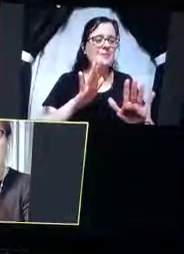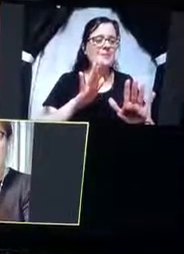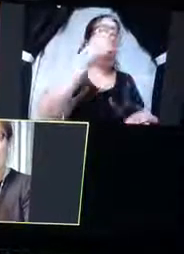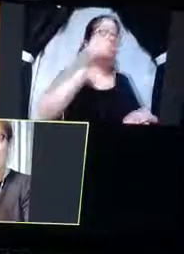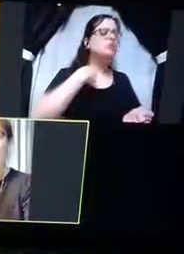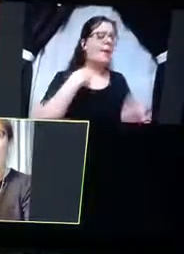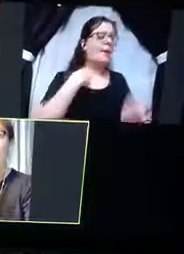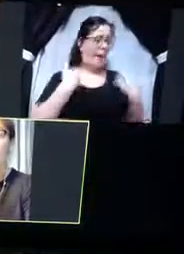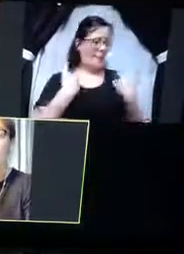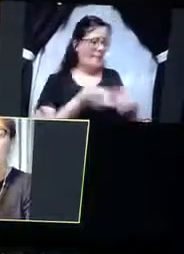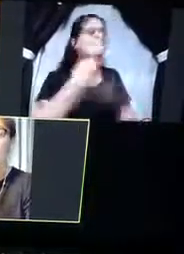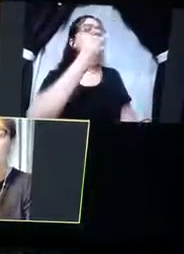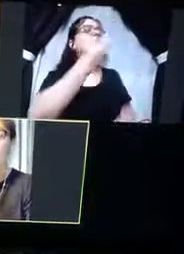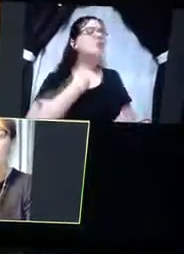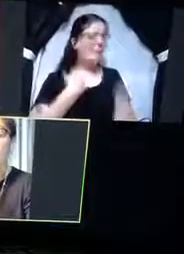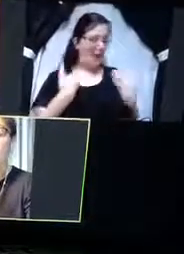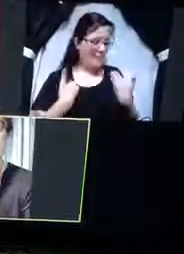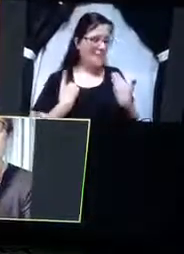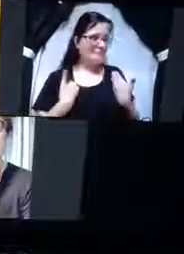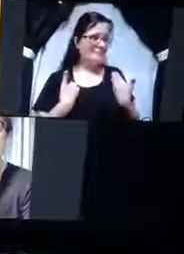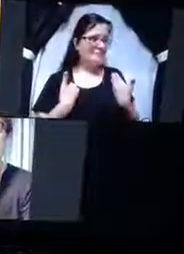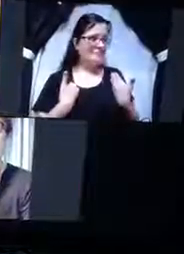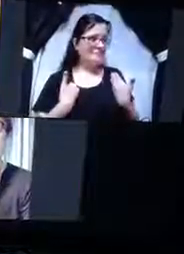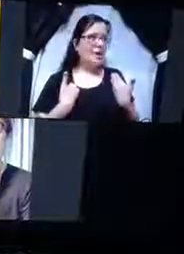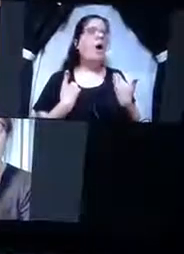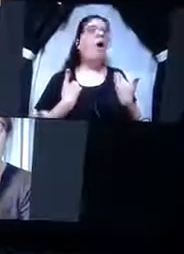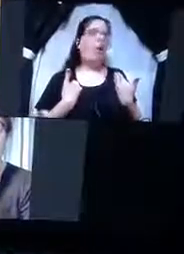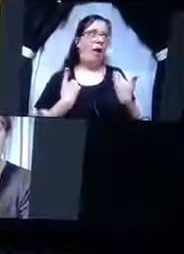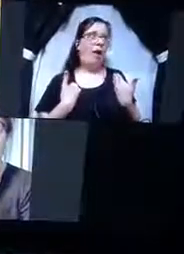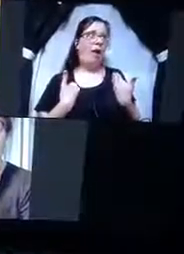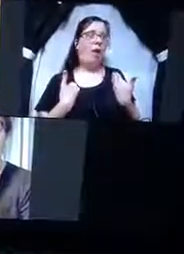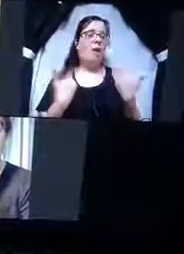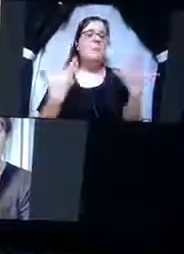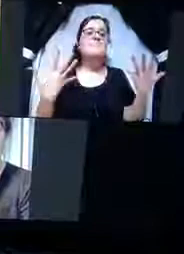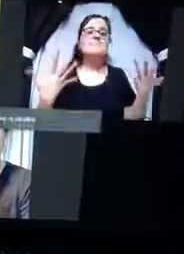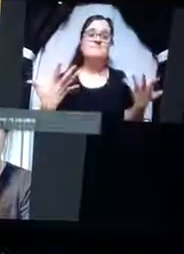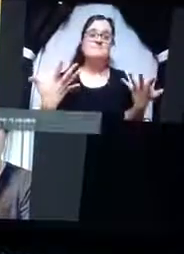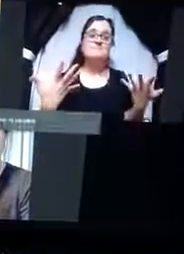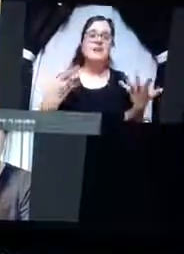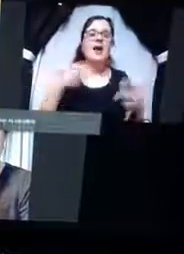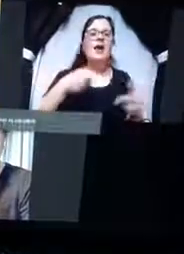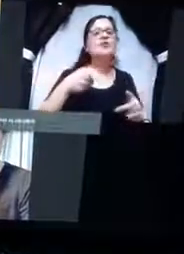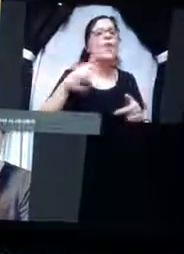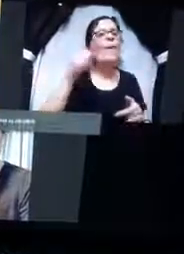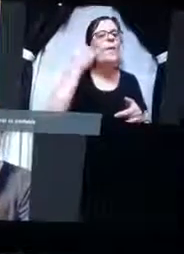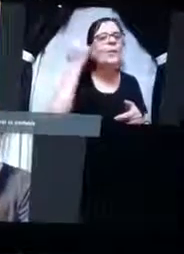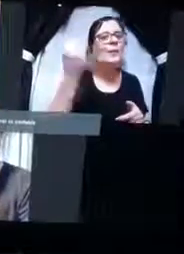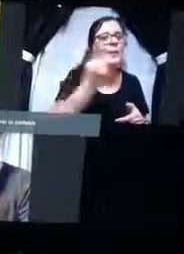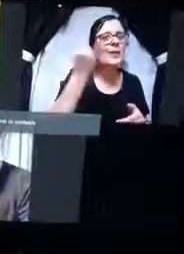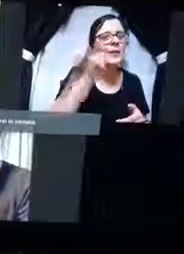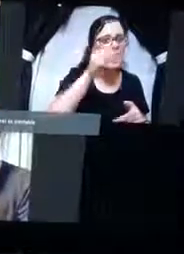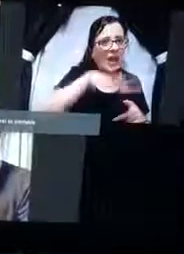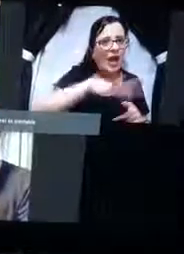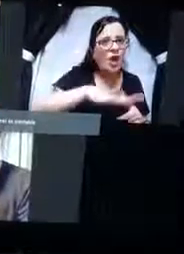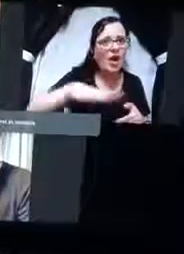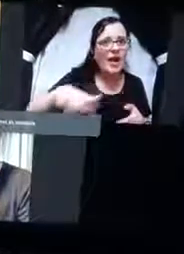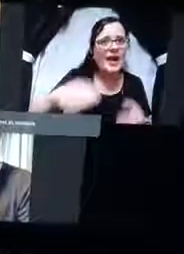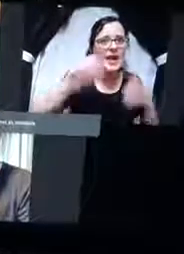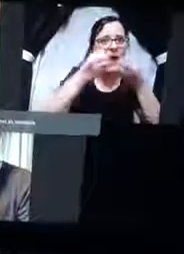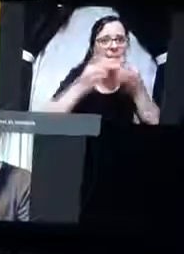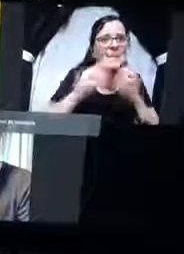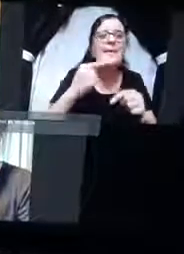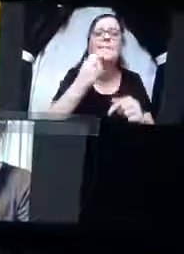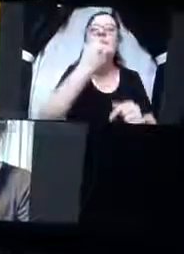De propuestas desde el otro lado, desde el otro lado. Y eso hay que abrirlo como propuesta estimulante. ¿Por qué? Porque si yo